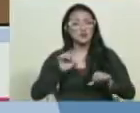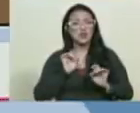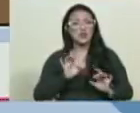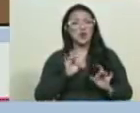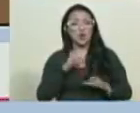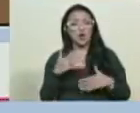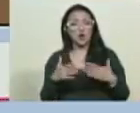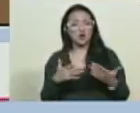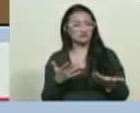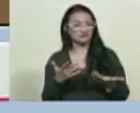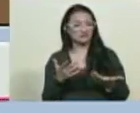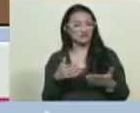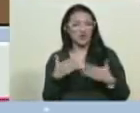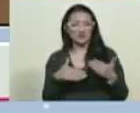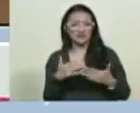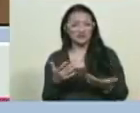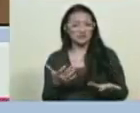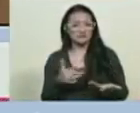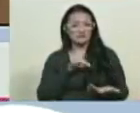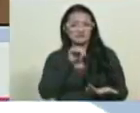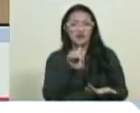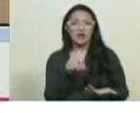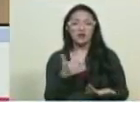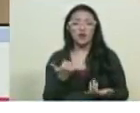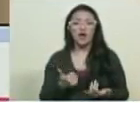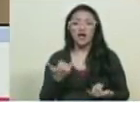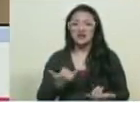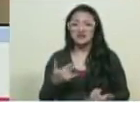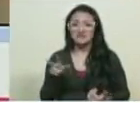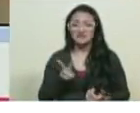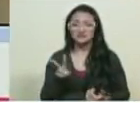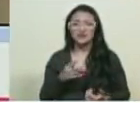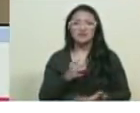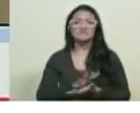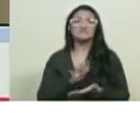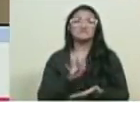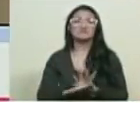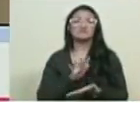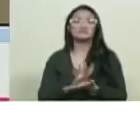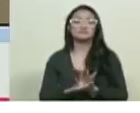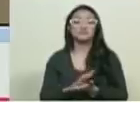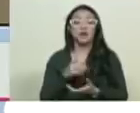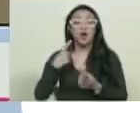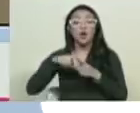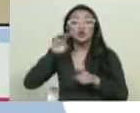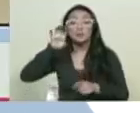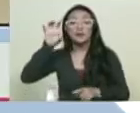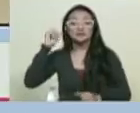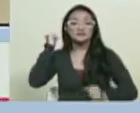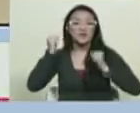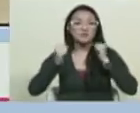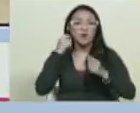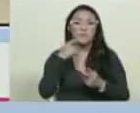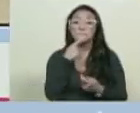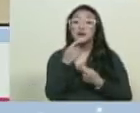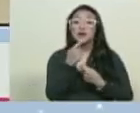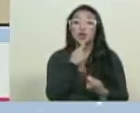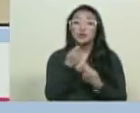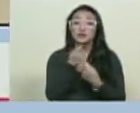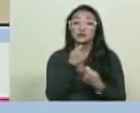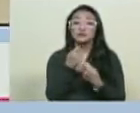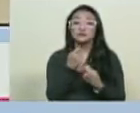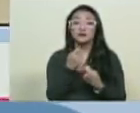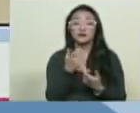procesos irregulares. Aquí en Venezuela, la tranquilidad más grande. En algunos países asesinan periodistas en las campañas electorales. Eso no lo